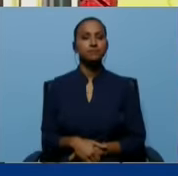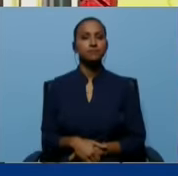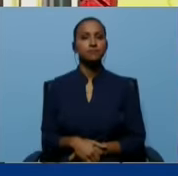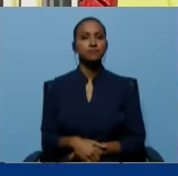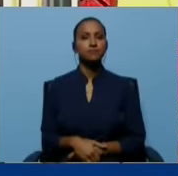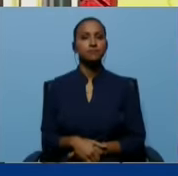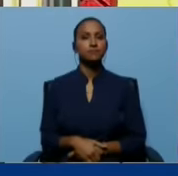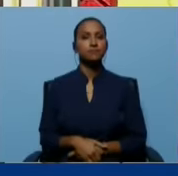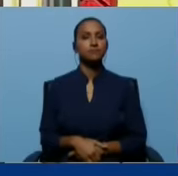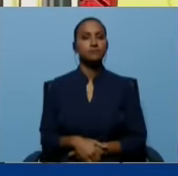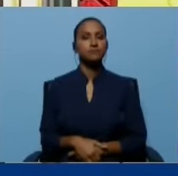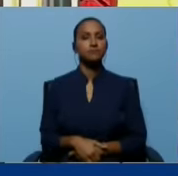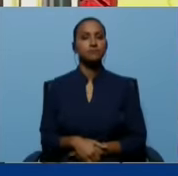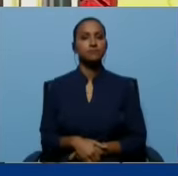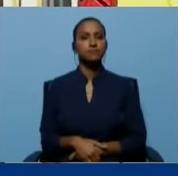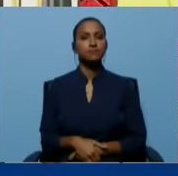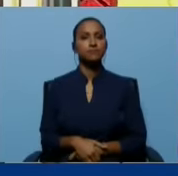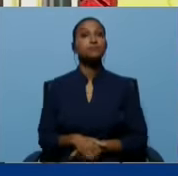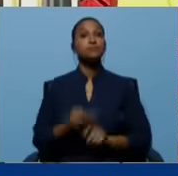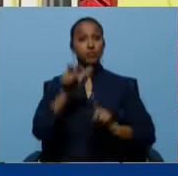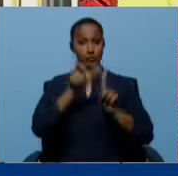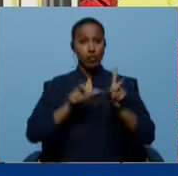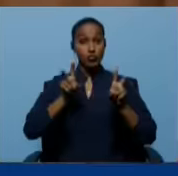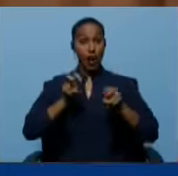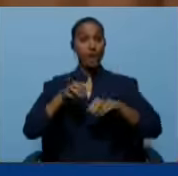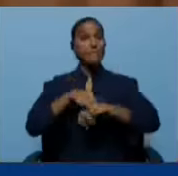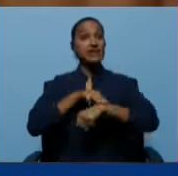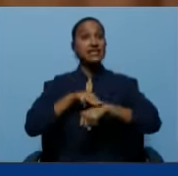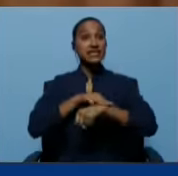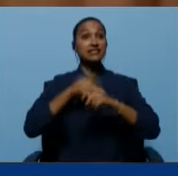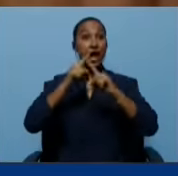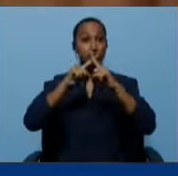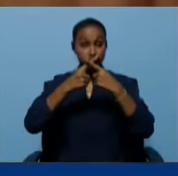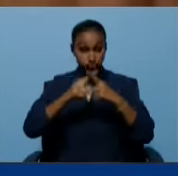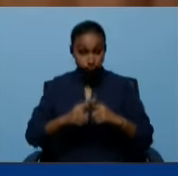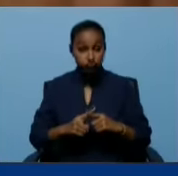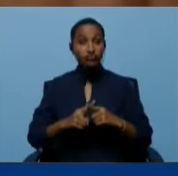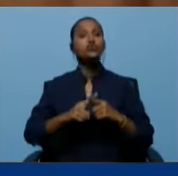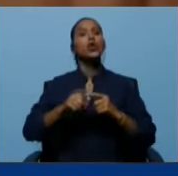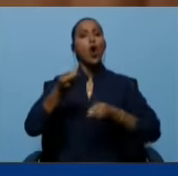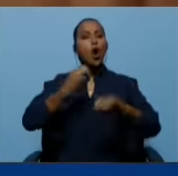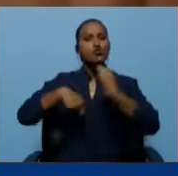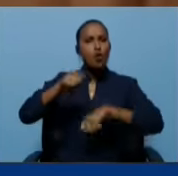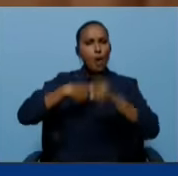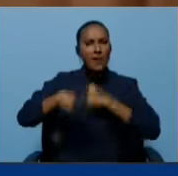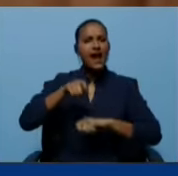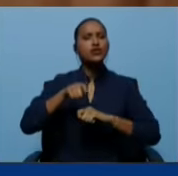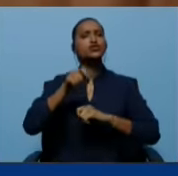Pereira Fernández, nueva ministra de Finanzas y Comercio Exterior,